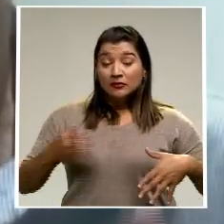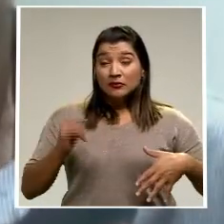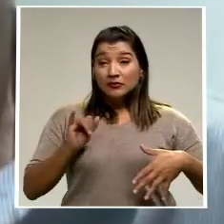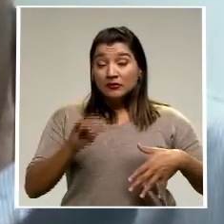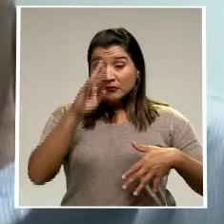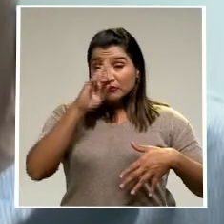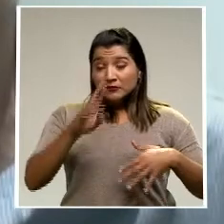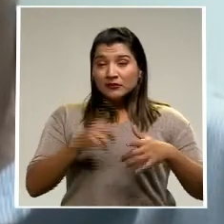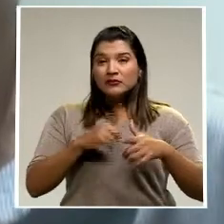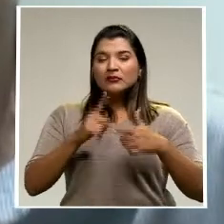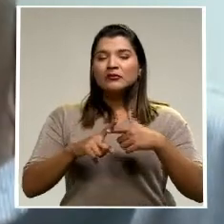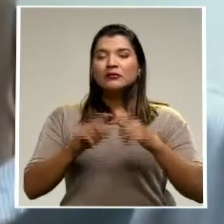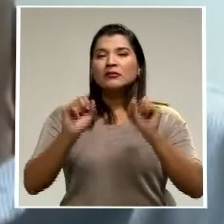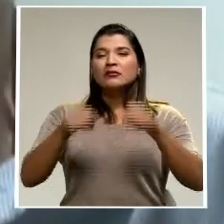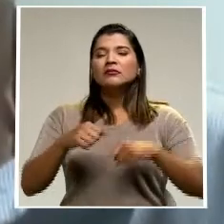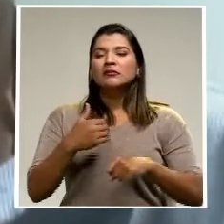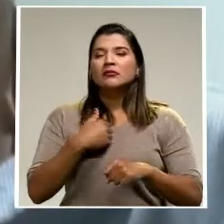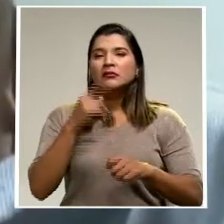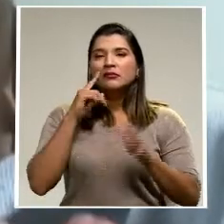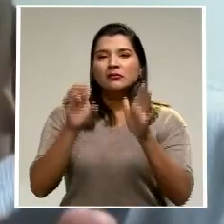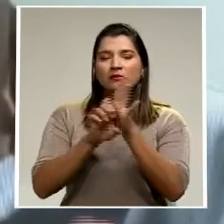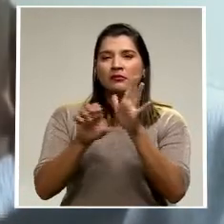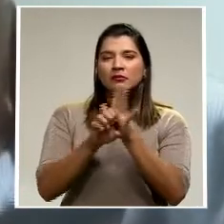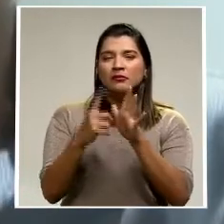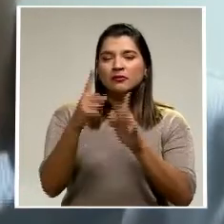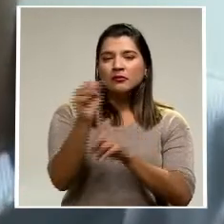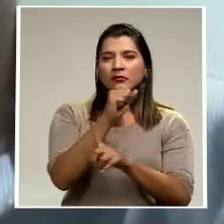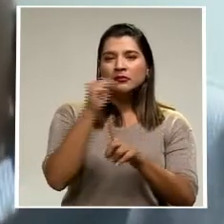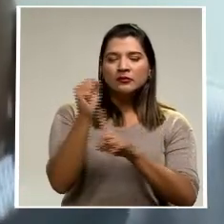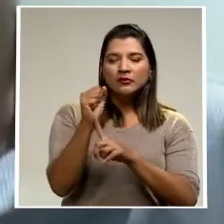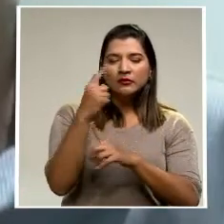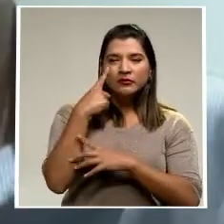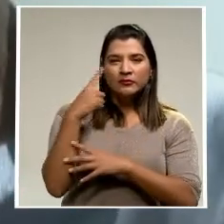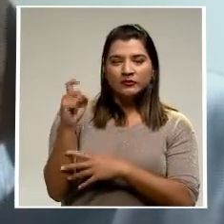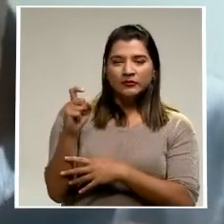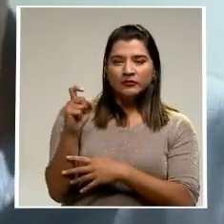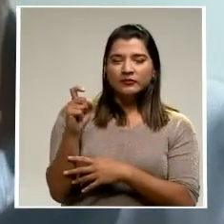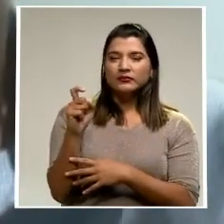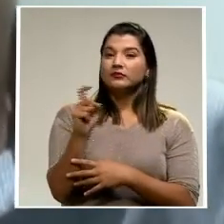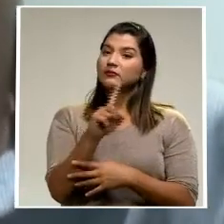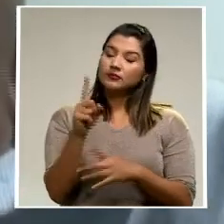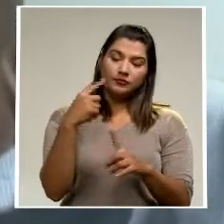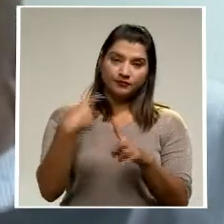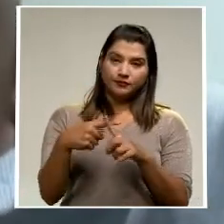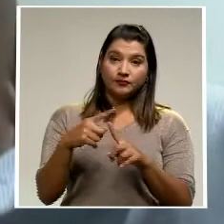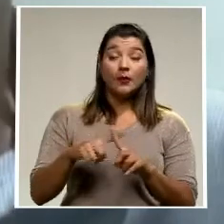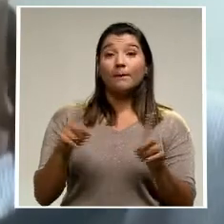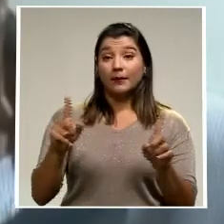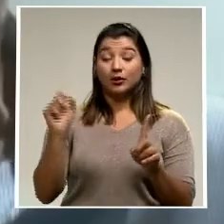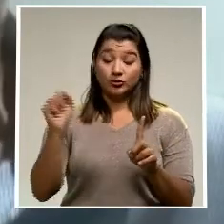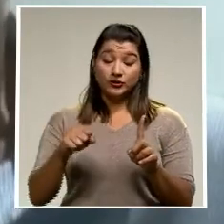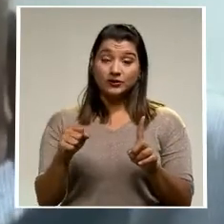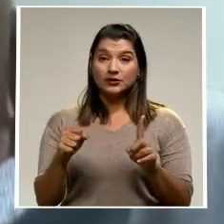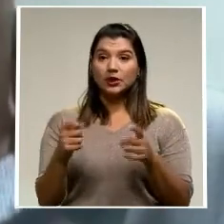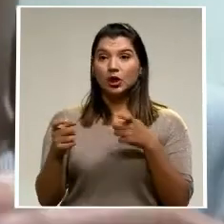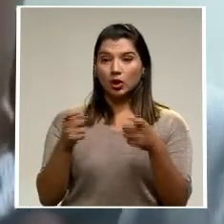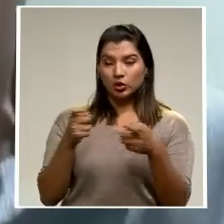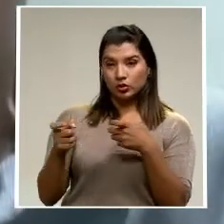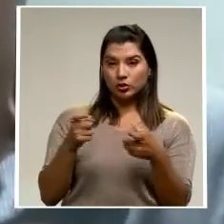vamos a tener, por ejemplo, digamos, una situación fiscal no óptima, pero sí por lo menos controlada,